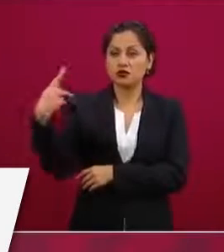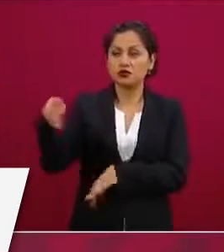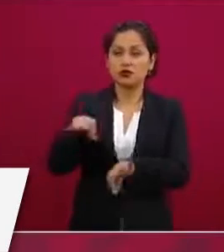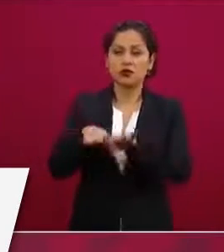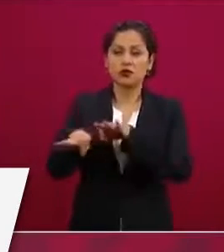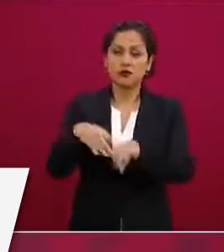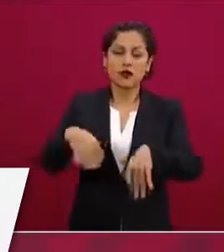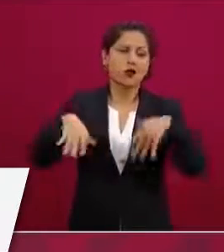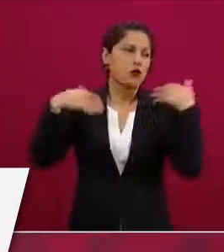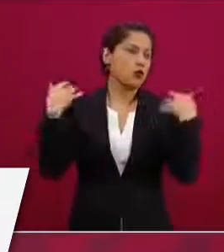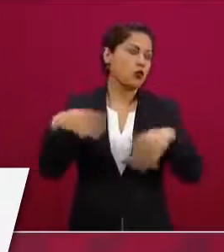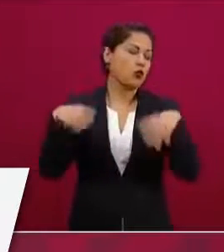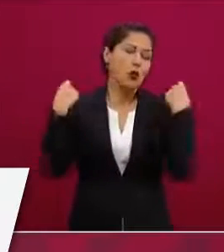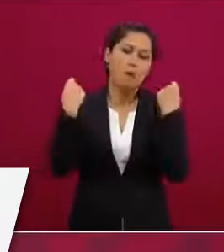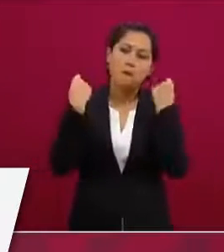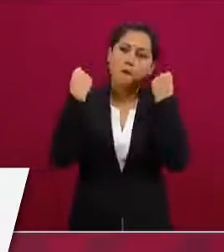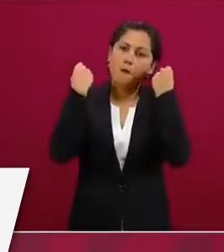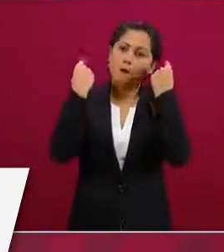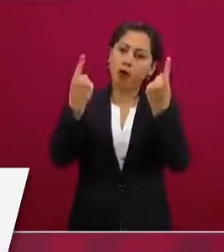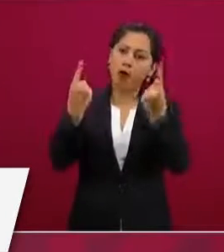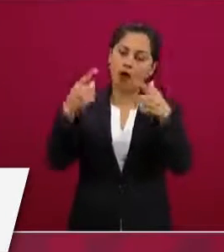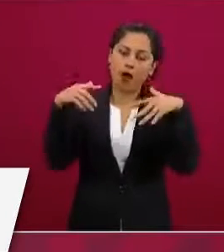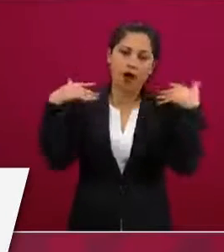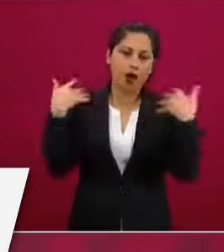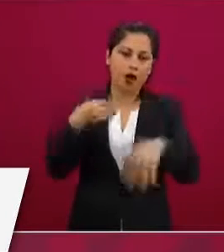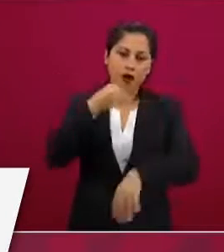Me gustaría que